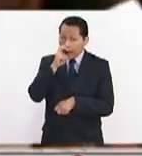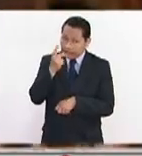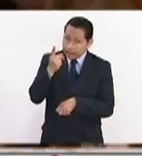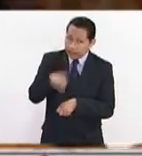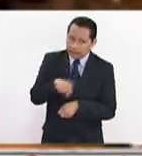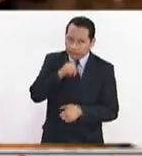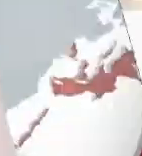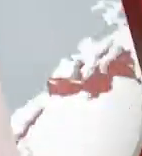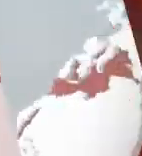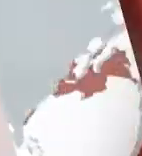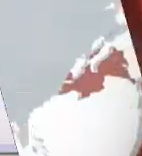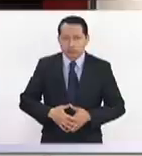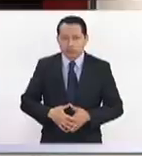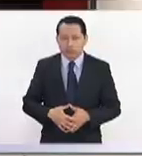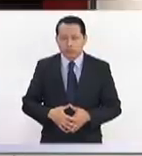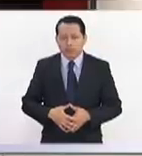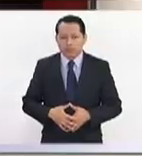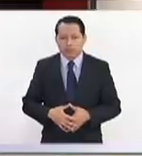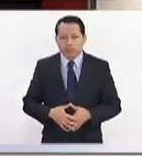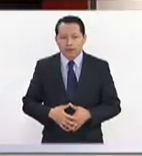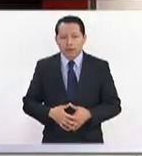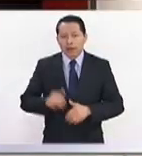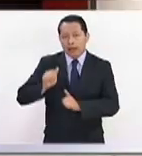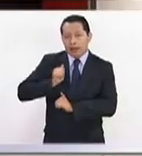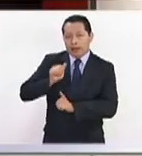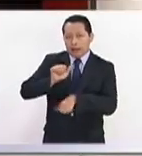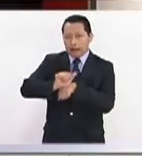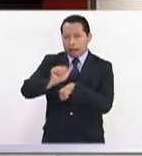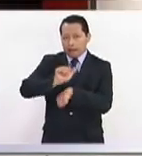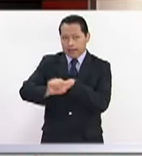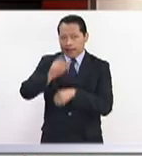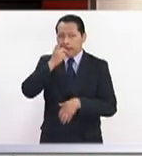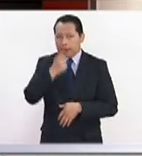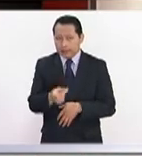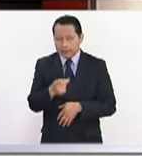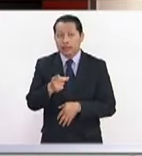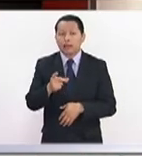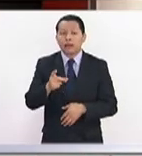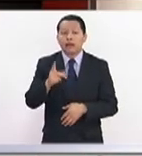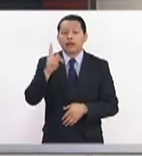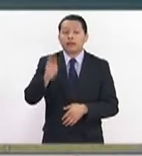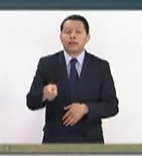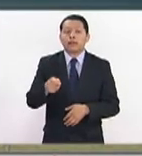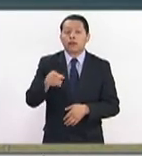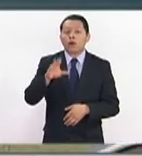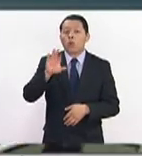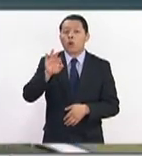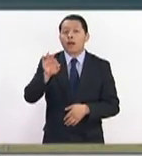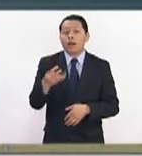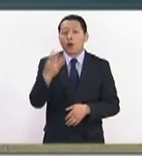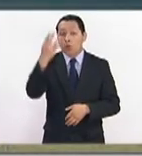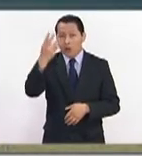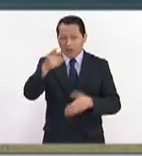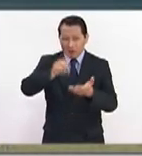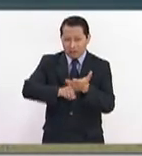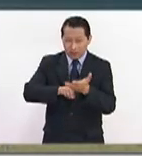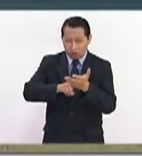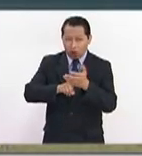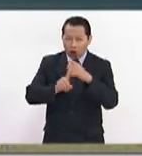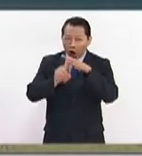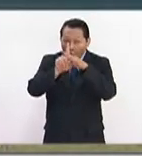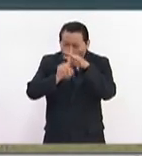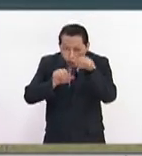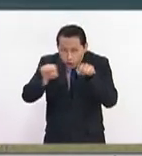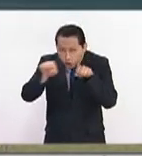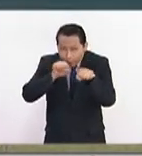presidente. La Armada de Argentina informó que no da por muertos a los 44 tripulantes del submarino Ara